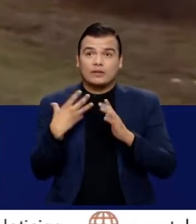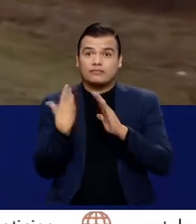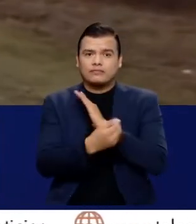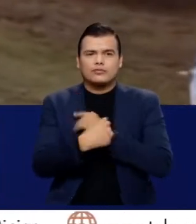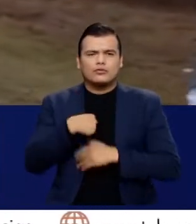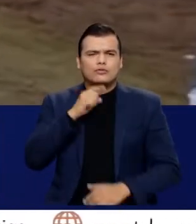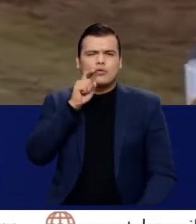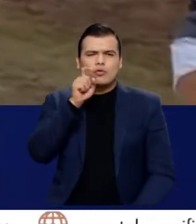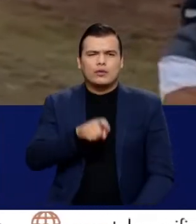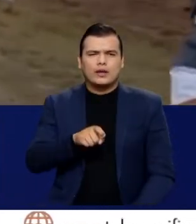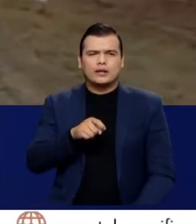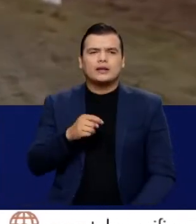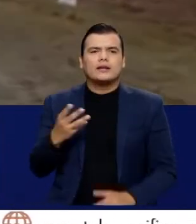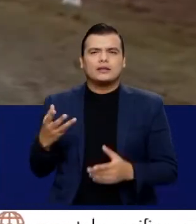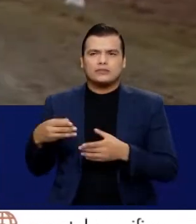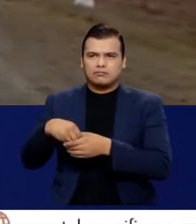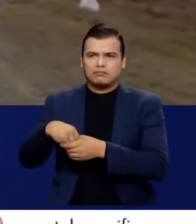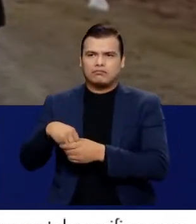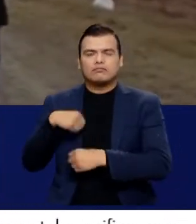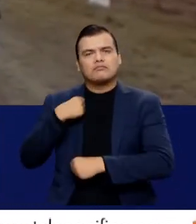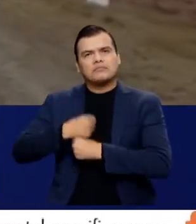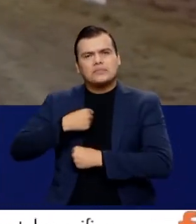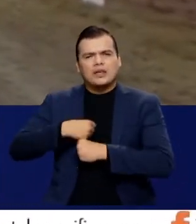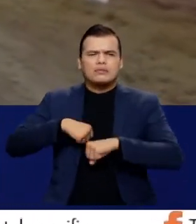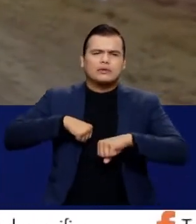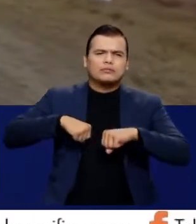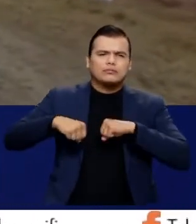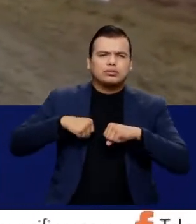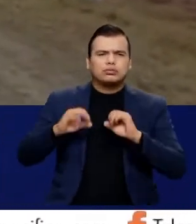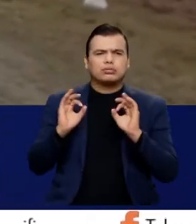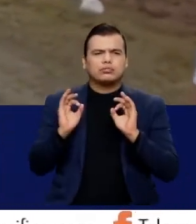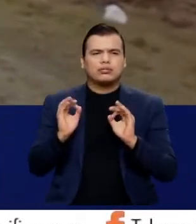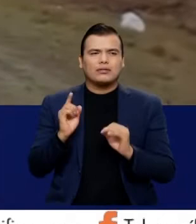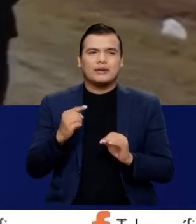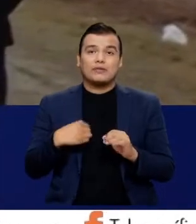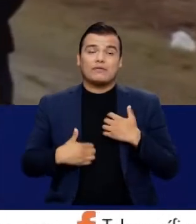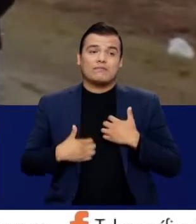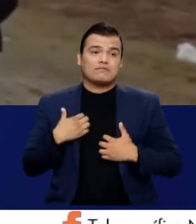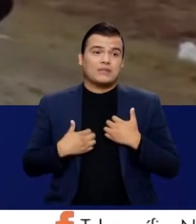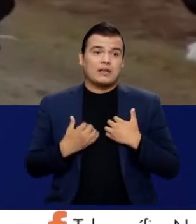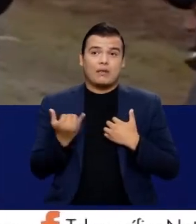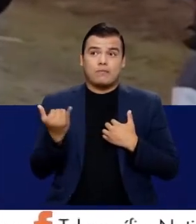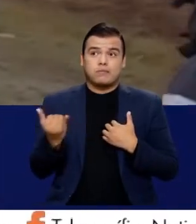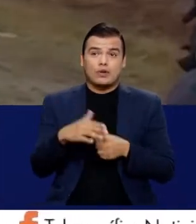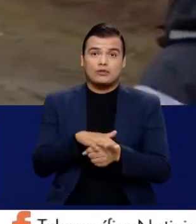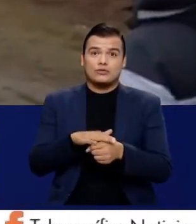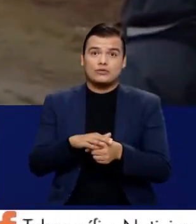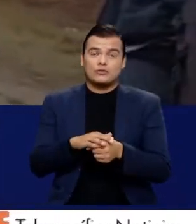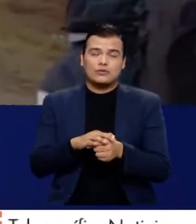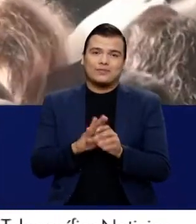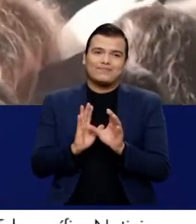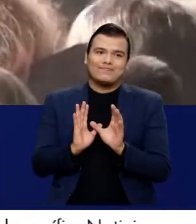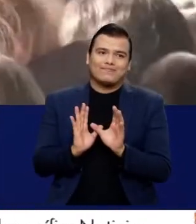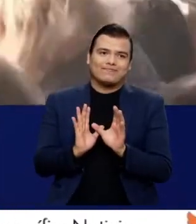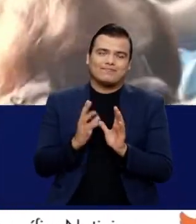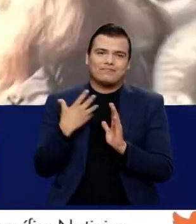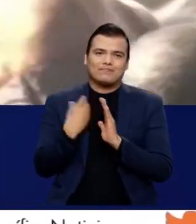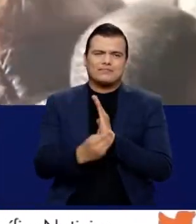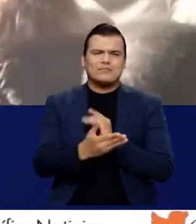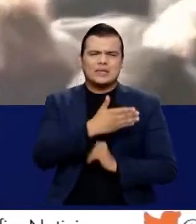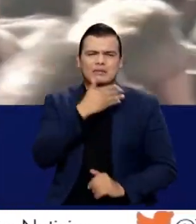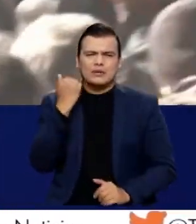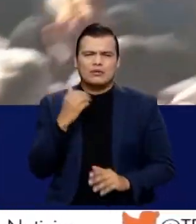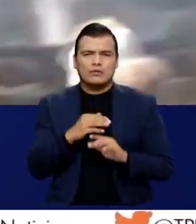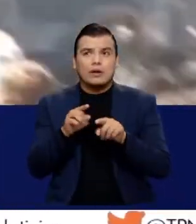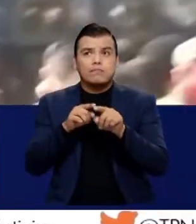abandonó el lugar donde construía todo un proyecto de vida debido al temor que le genera la tensa situación con rusia y como el